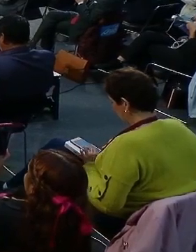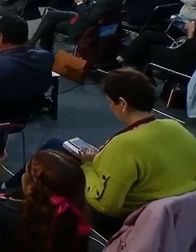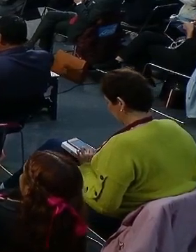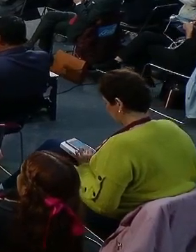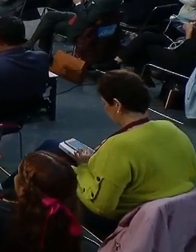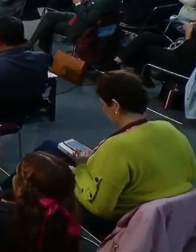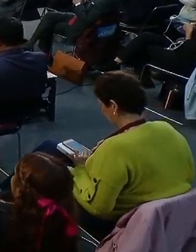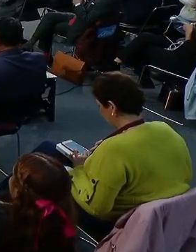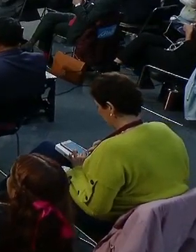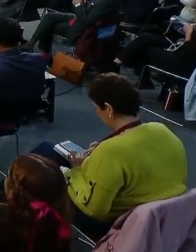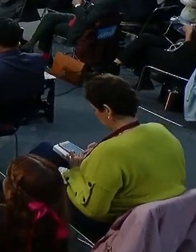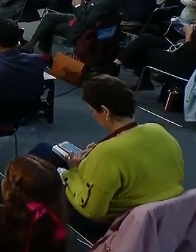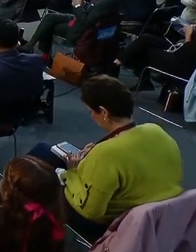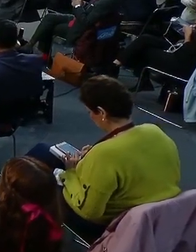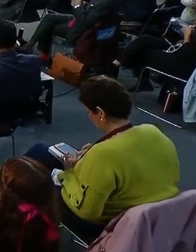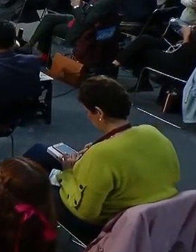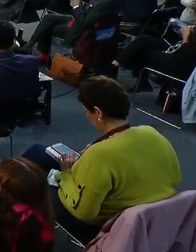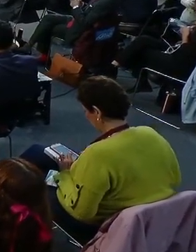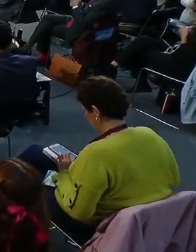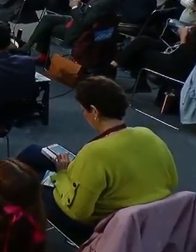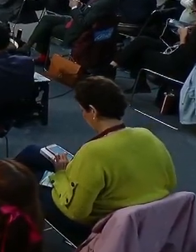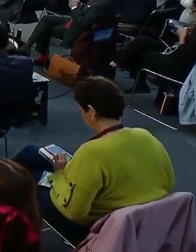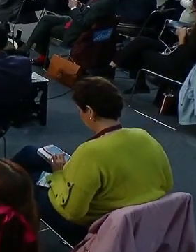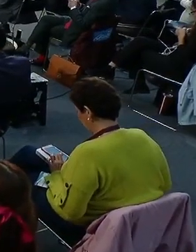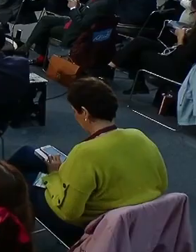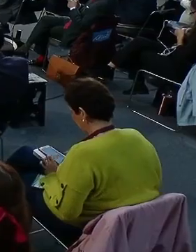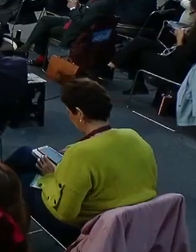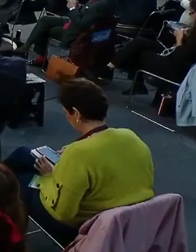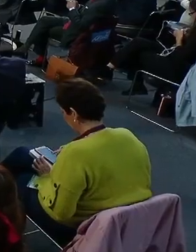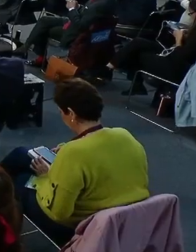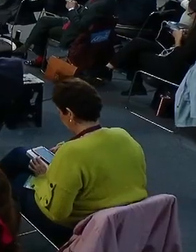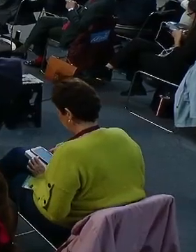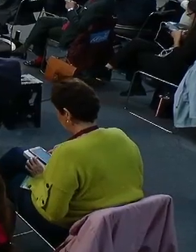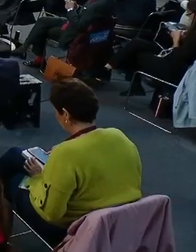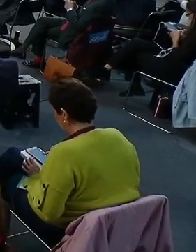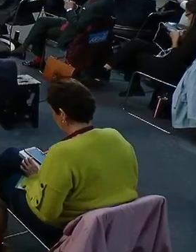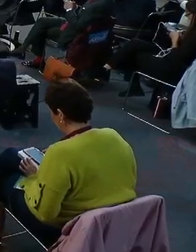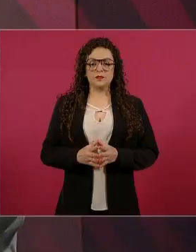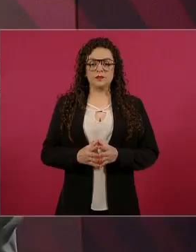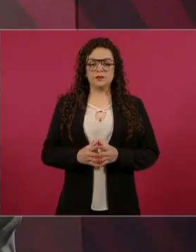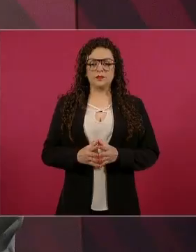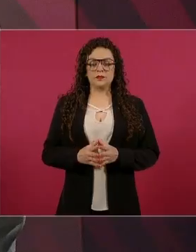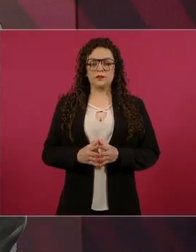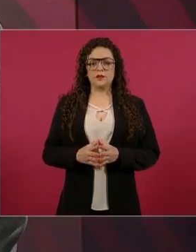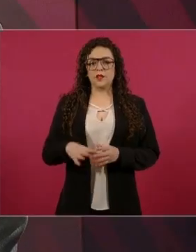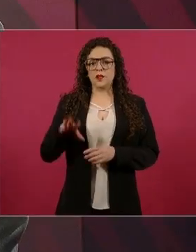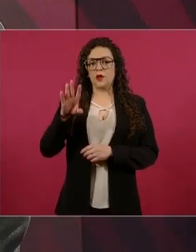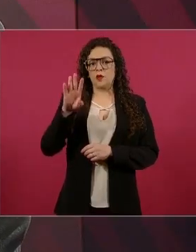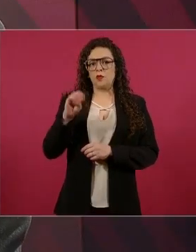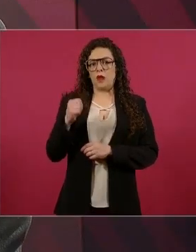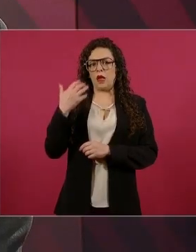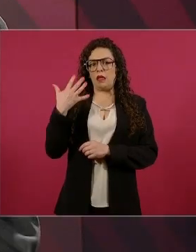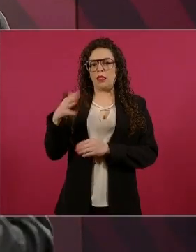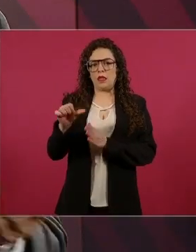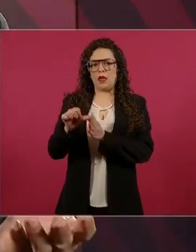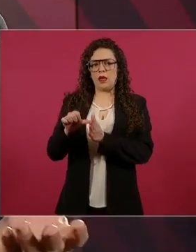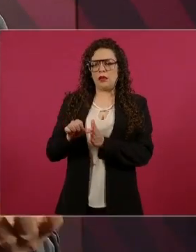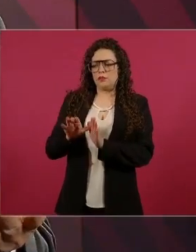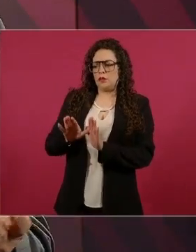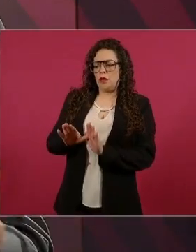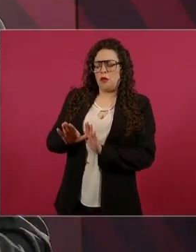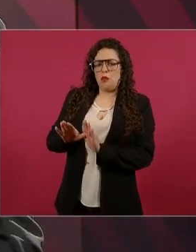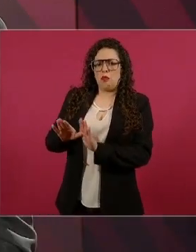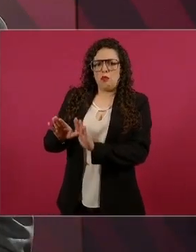Se va al tribunal y los del tribunal se tiene que